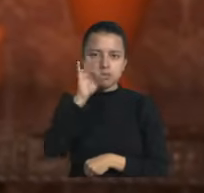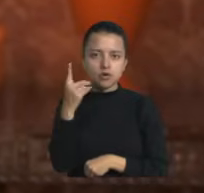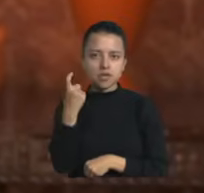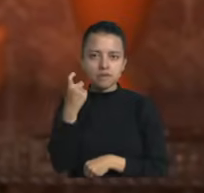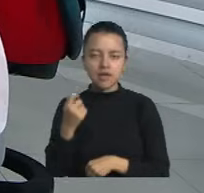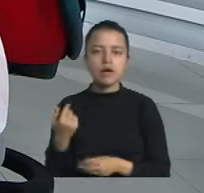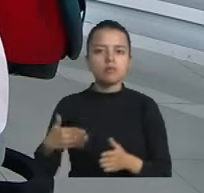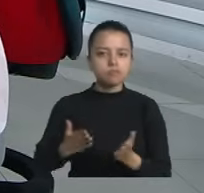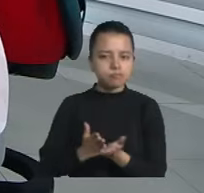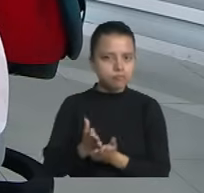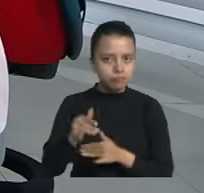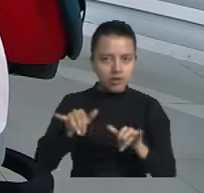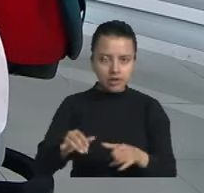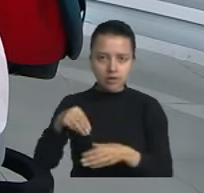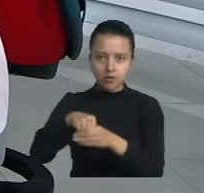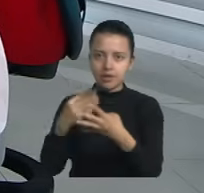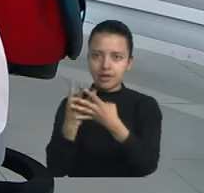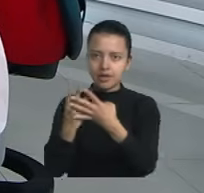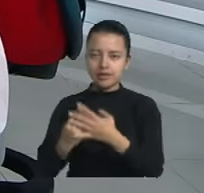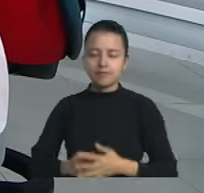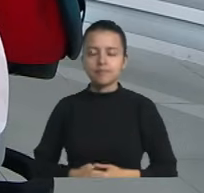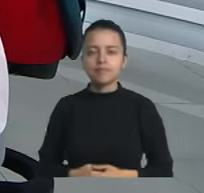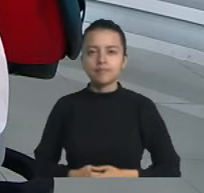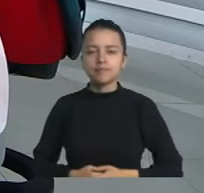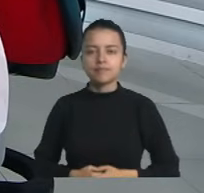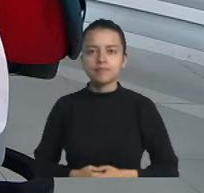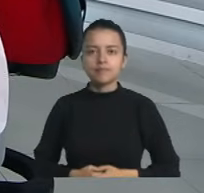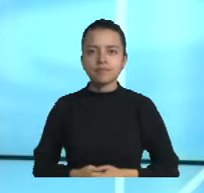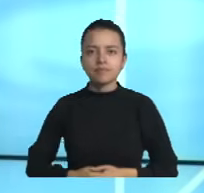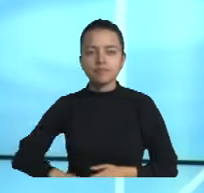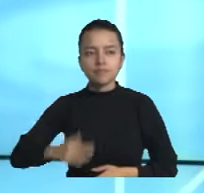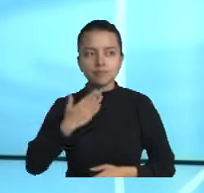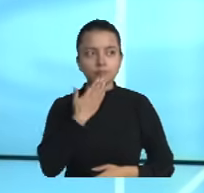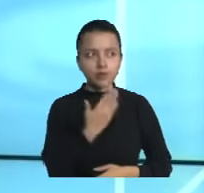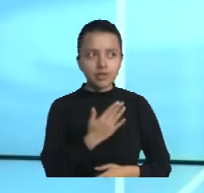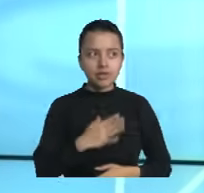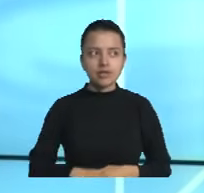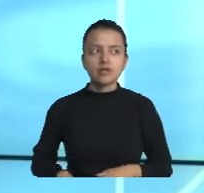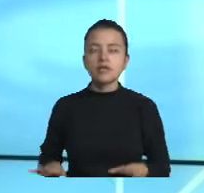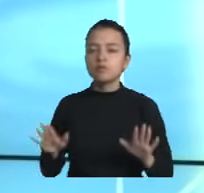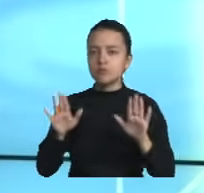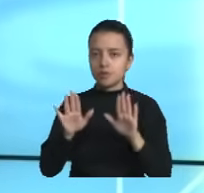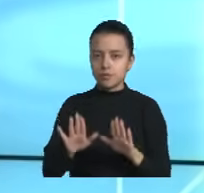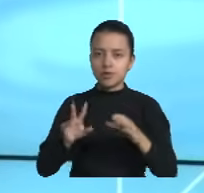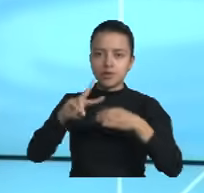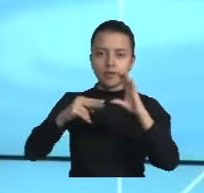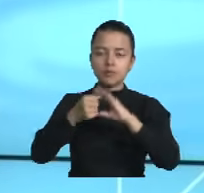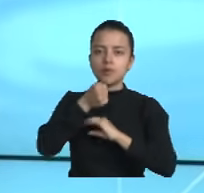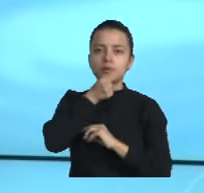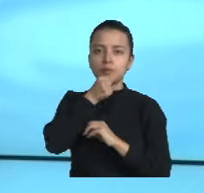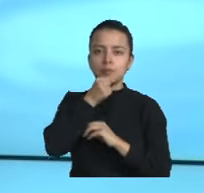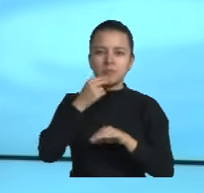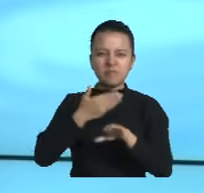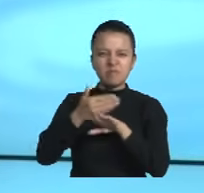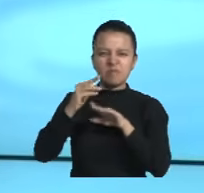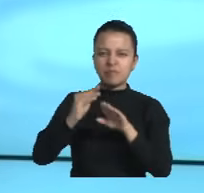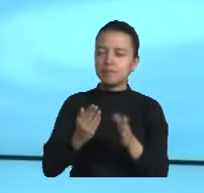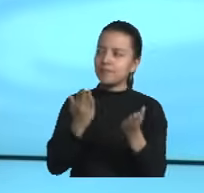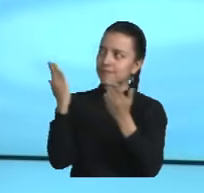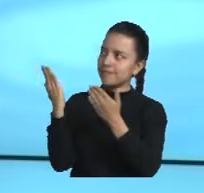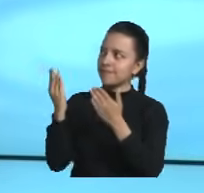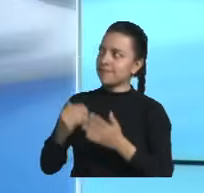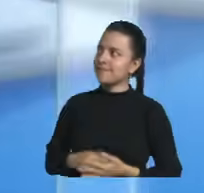centro de Bogotá. Diana Giraldo, Noticentro 1 CMI. Diana, muchas gracias. Hacemos una pausa en Noticentro 1 CMI, pero al